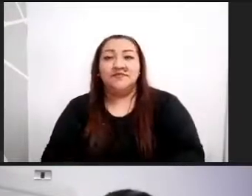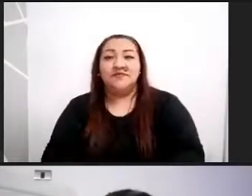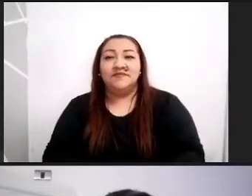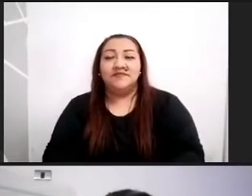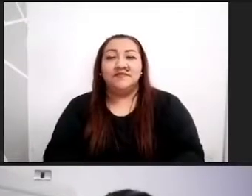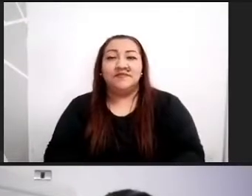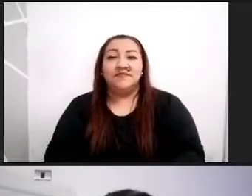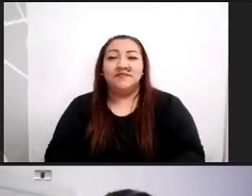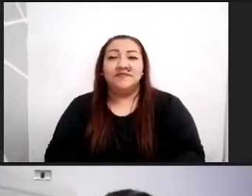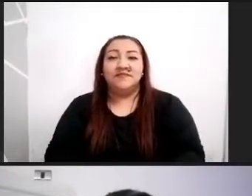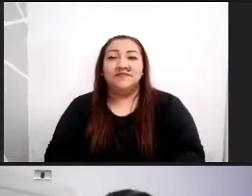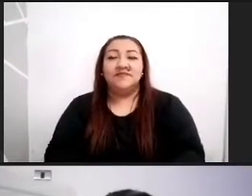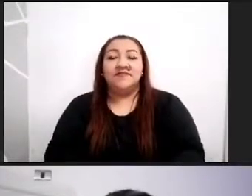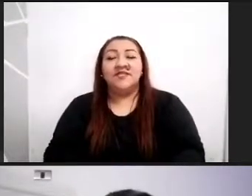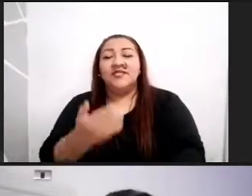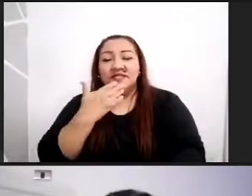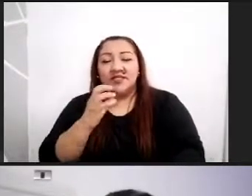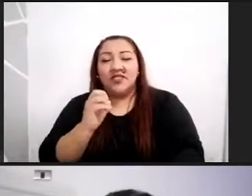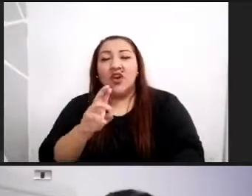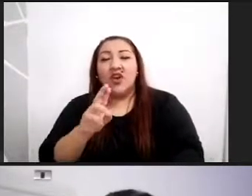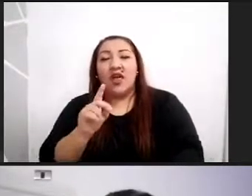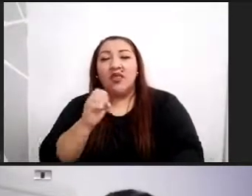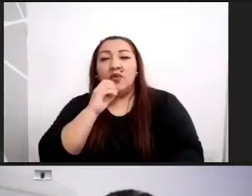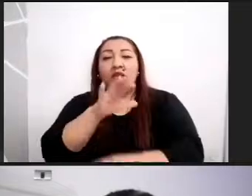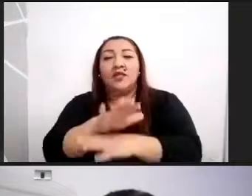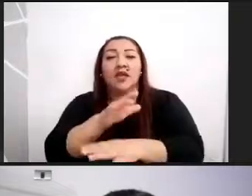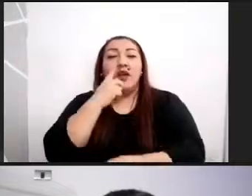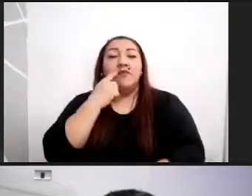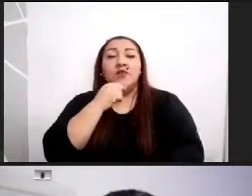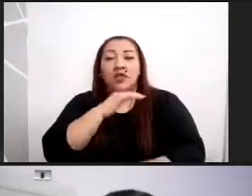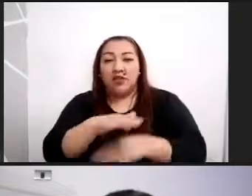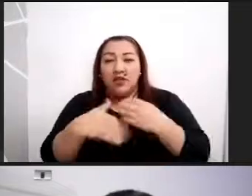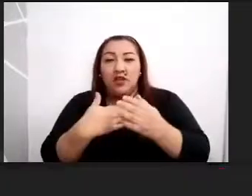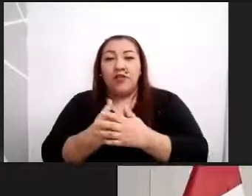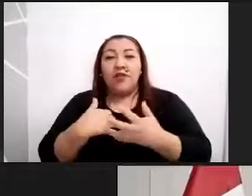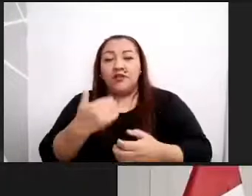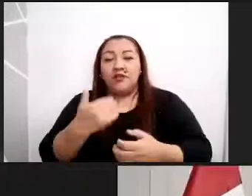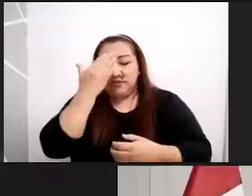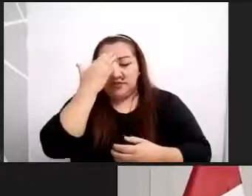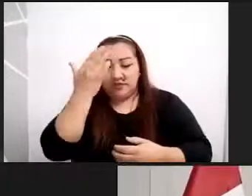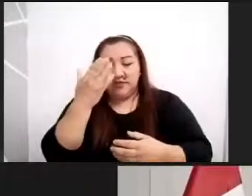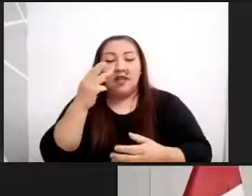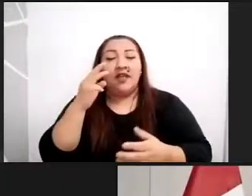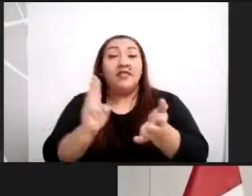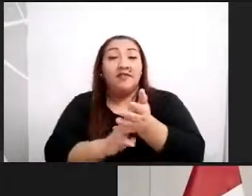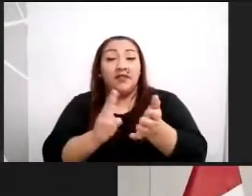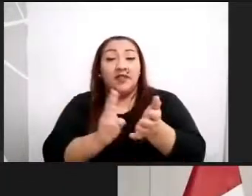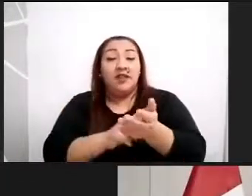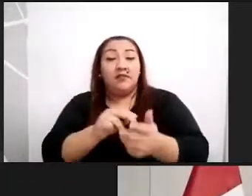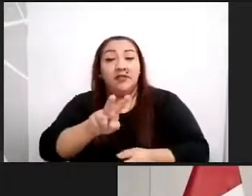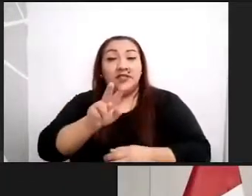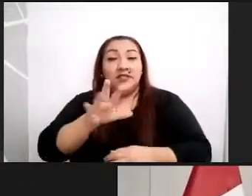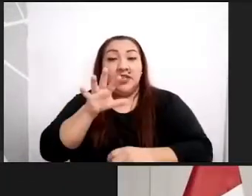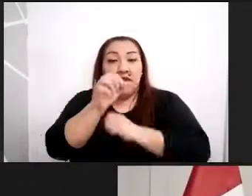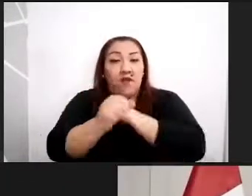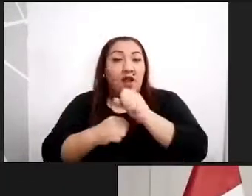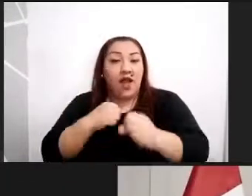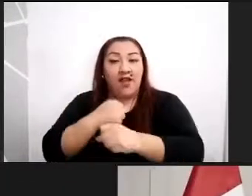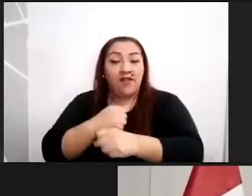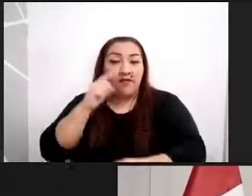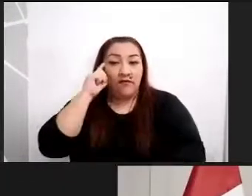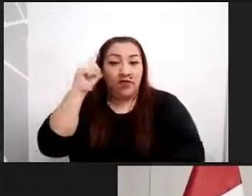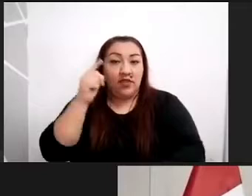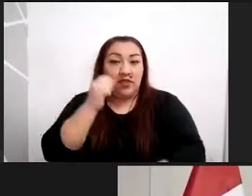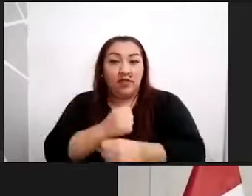Rolando, y buenas tardes a todos y todas. Quisiera saludar a la Defensoría del Pueblo por los 25 años de labor en el Perú